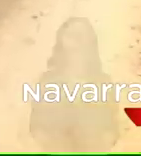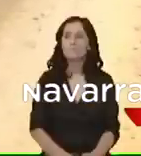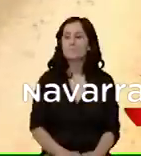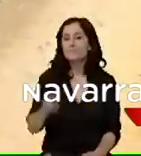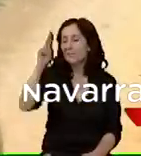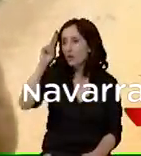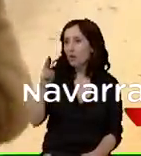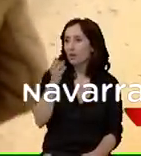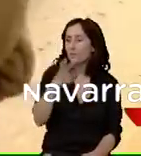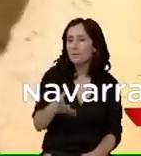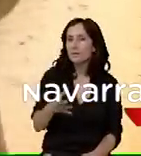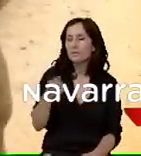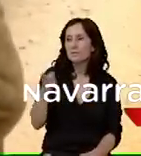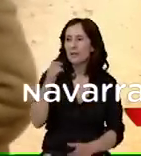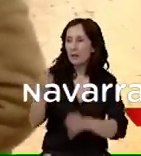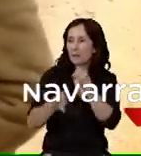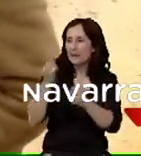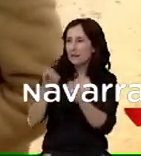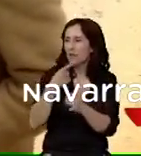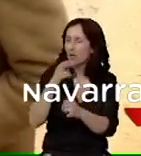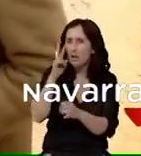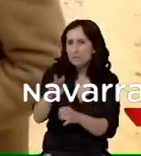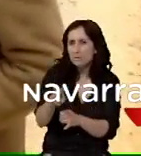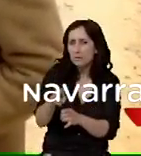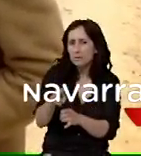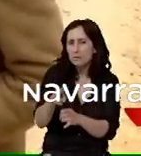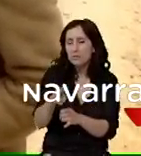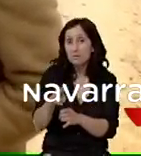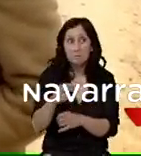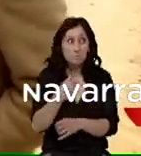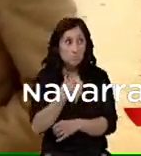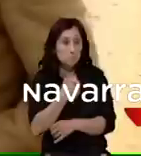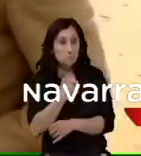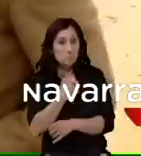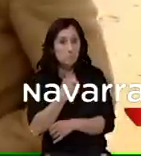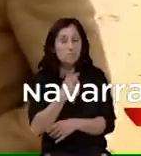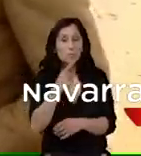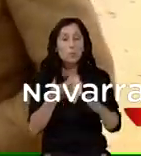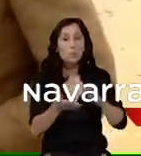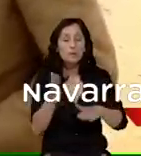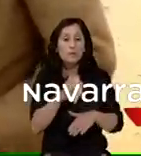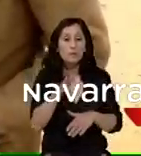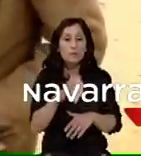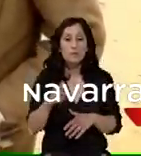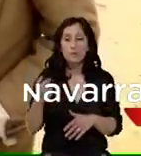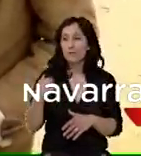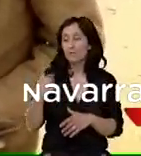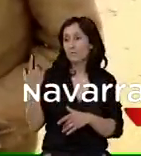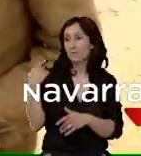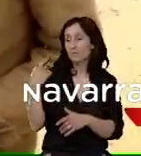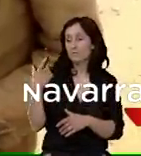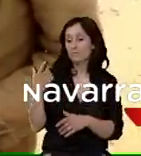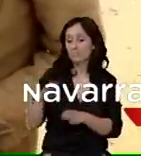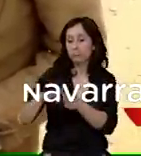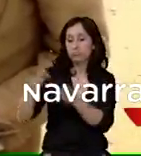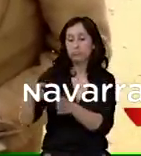Hola, muy buenas. Buenas. No habrá visto una bicicleta roja, ¿no? Y yo, ¿por dónde vas? Pues es que yo la dejaba aparcada en una